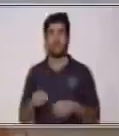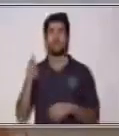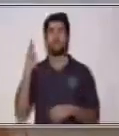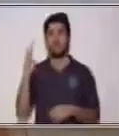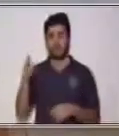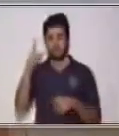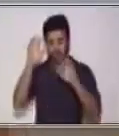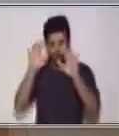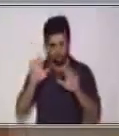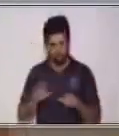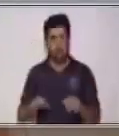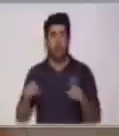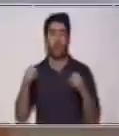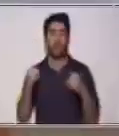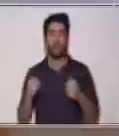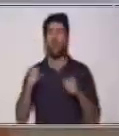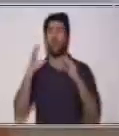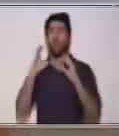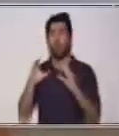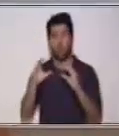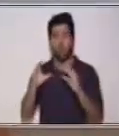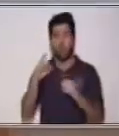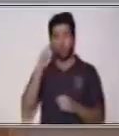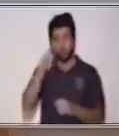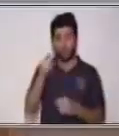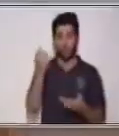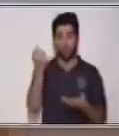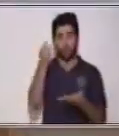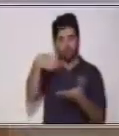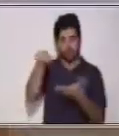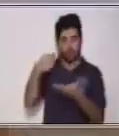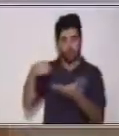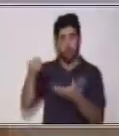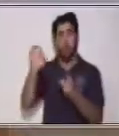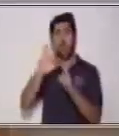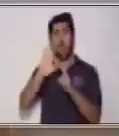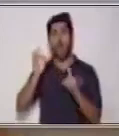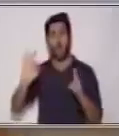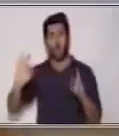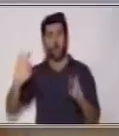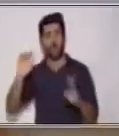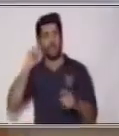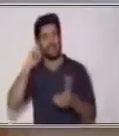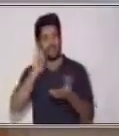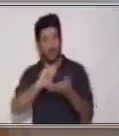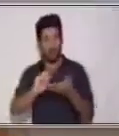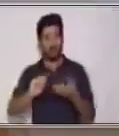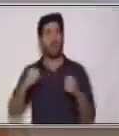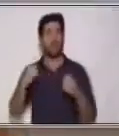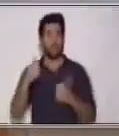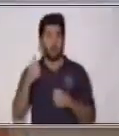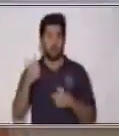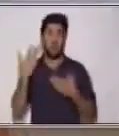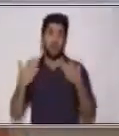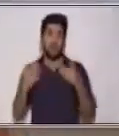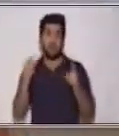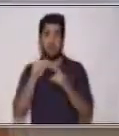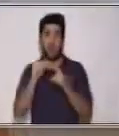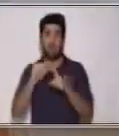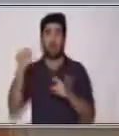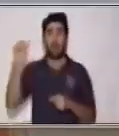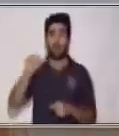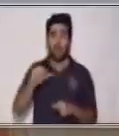esa estructura. Y recuerda cuidar mucho tu caligrafía y ortografía, porque cualquier palabra mal escrita